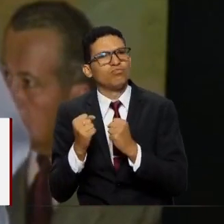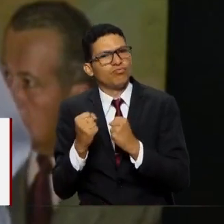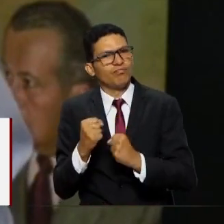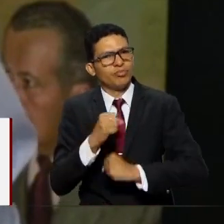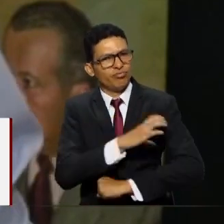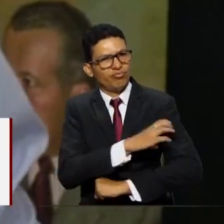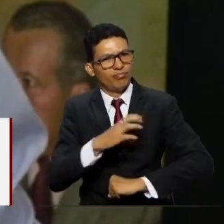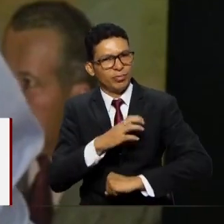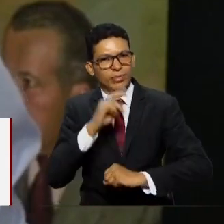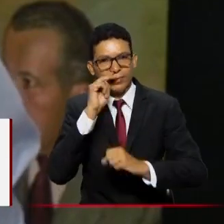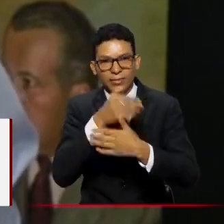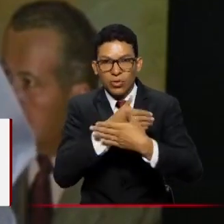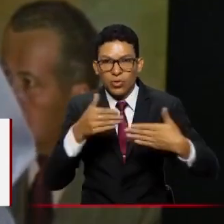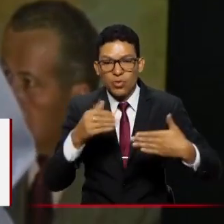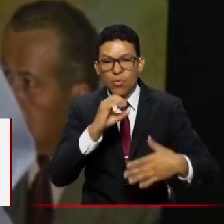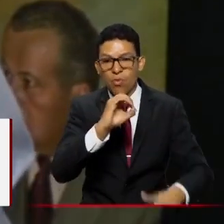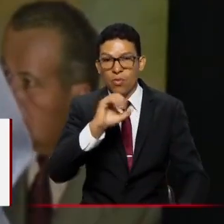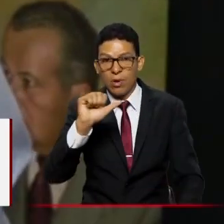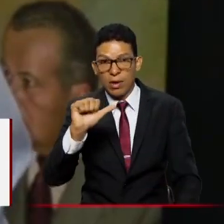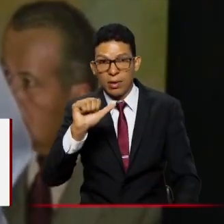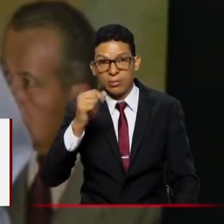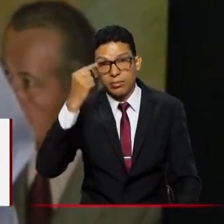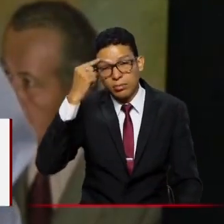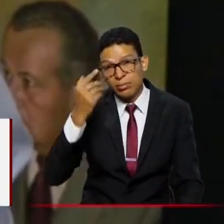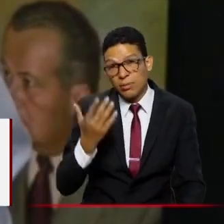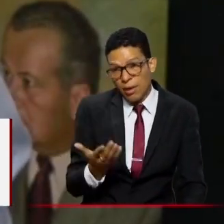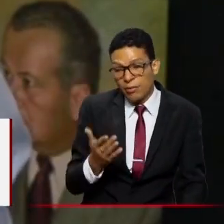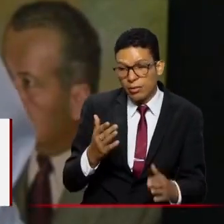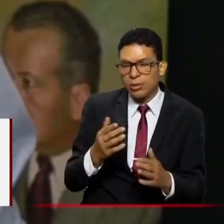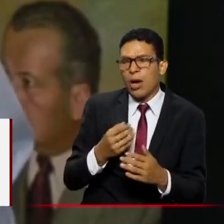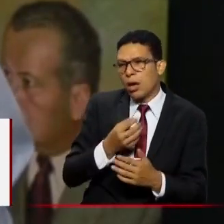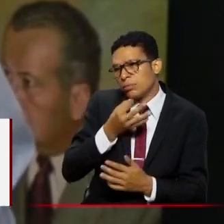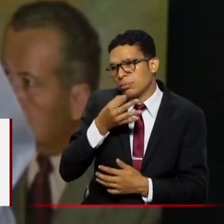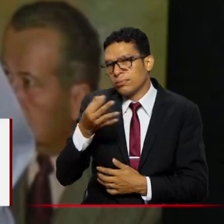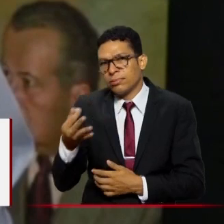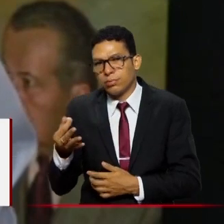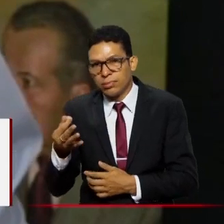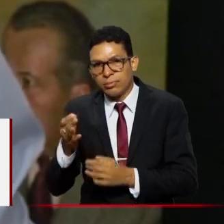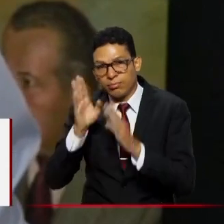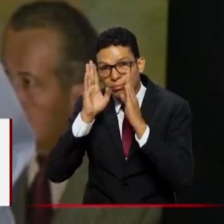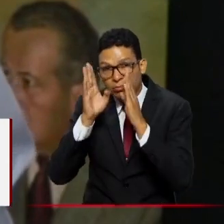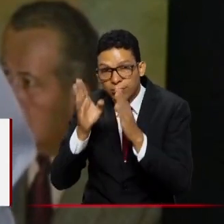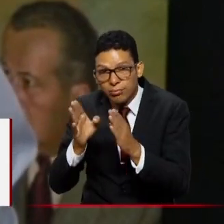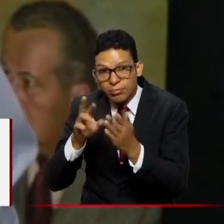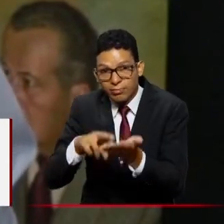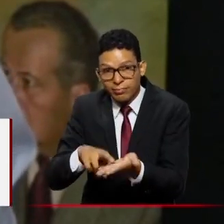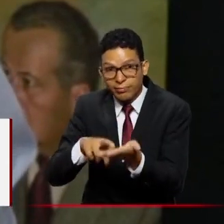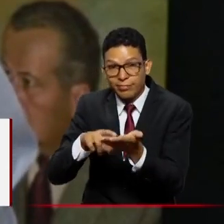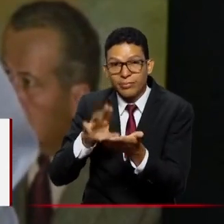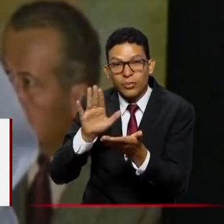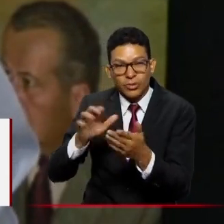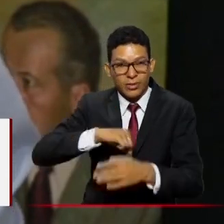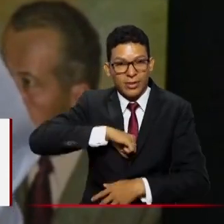y a las niñas y ellos puedan tener no solamente una ruta para la denuncia, la atención y el restablecimiento de los